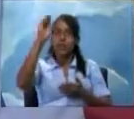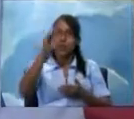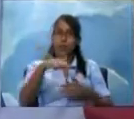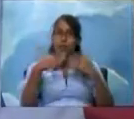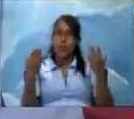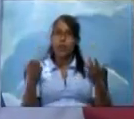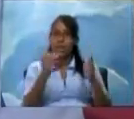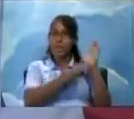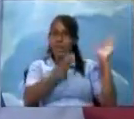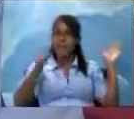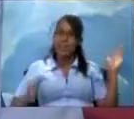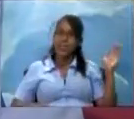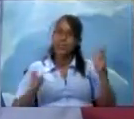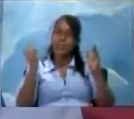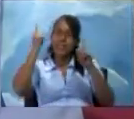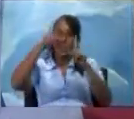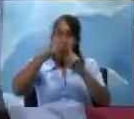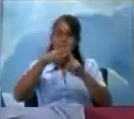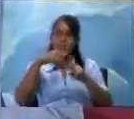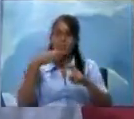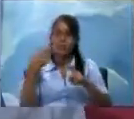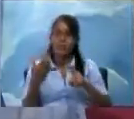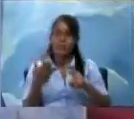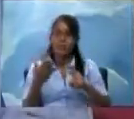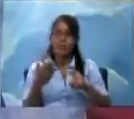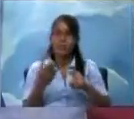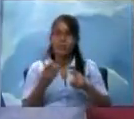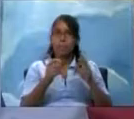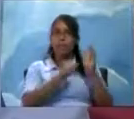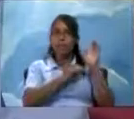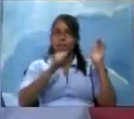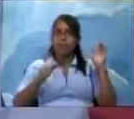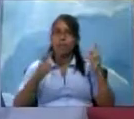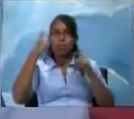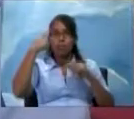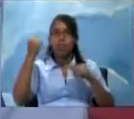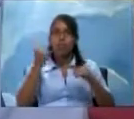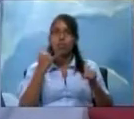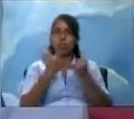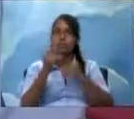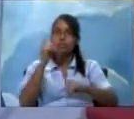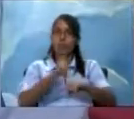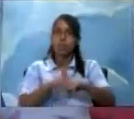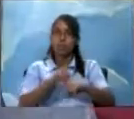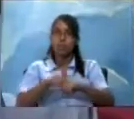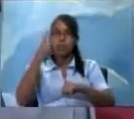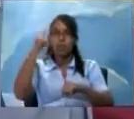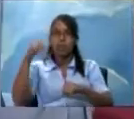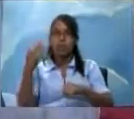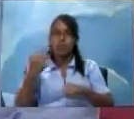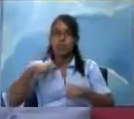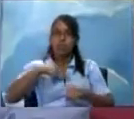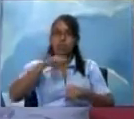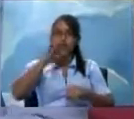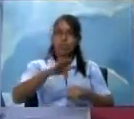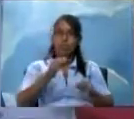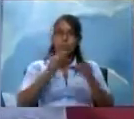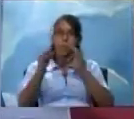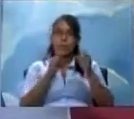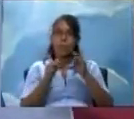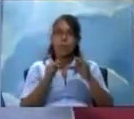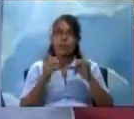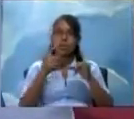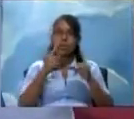futurable, el cual el Señor indicó y enseñó para los últimos tiempos, para que nosotros estemos